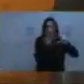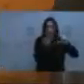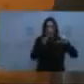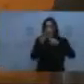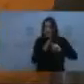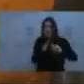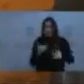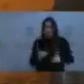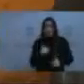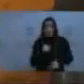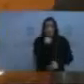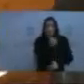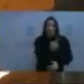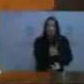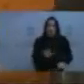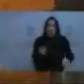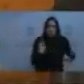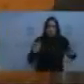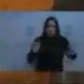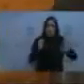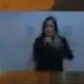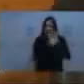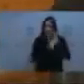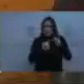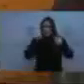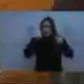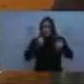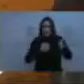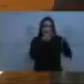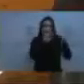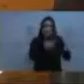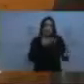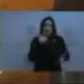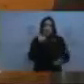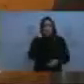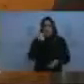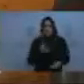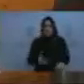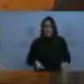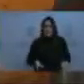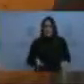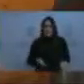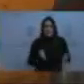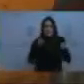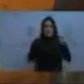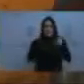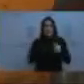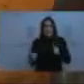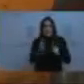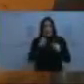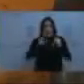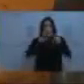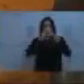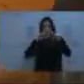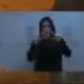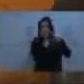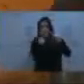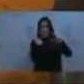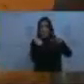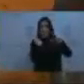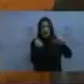es porque se lo diga yo, se lo dicen los datos objetivos que usted conoce perfectamente. La atención primaria en el oriente de Asturias es ejemplar en